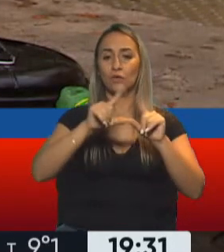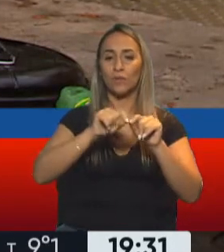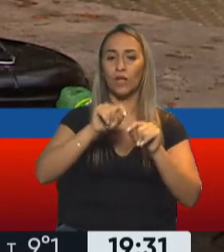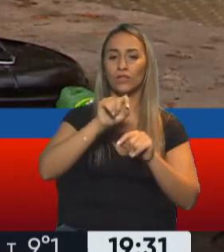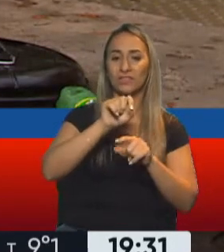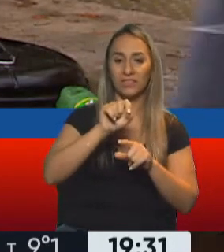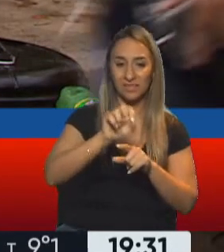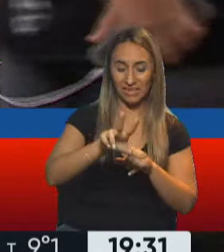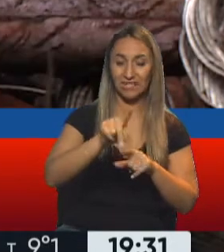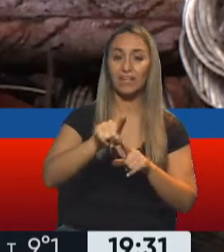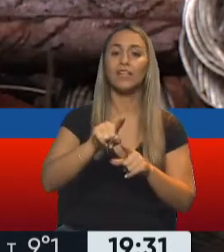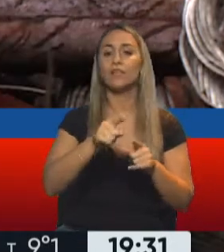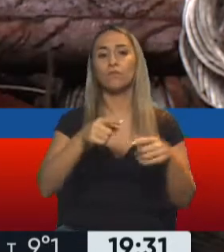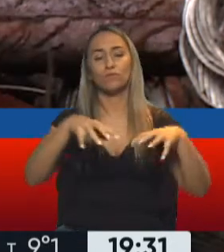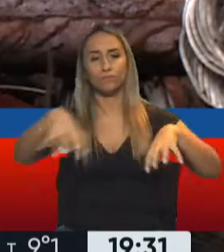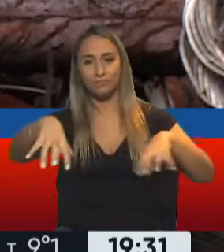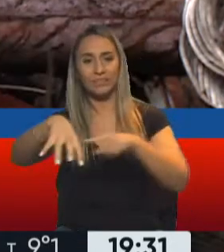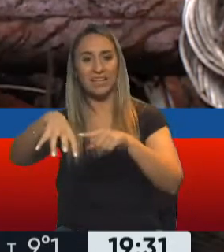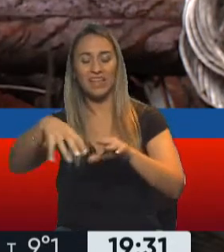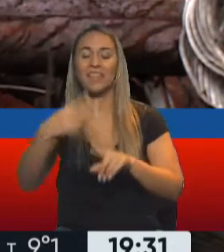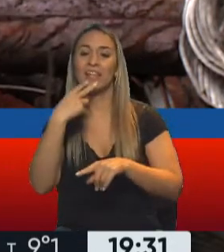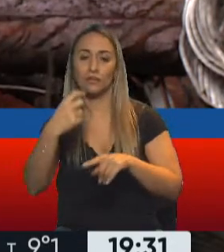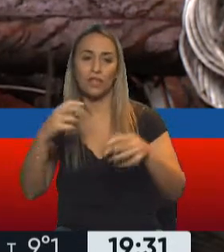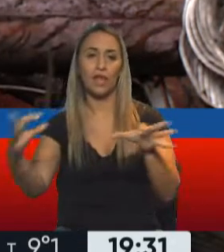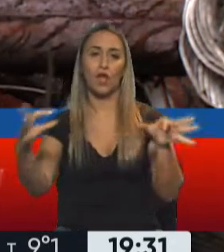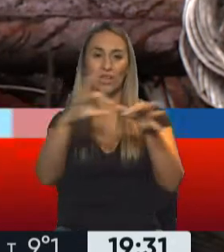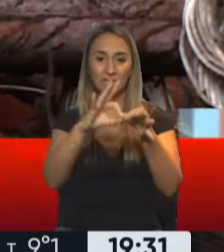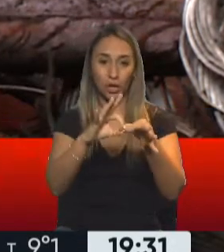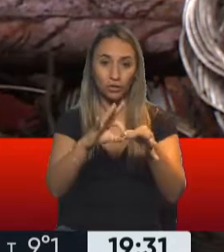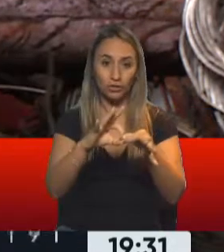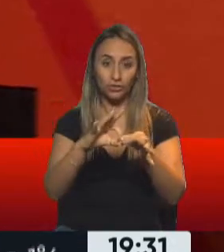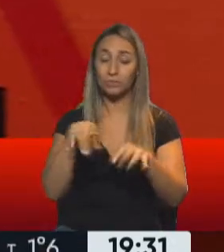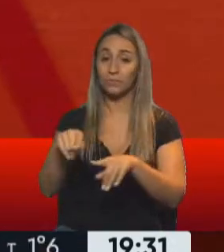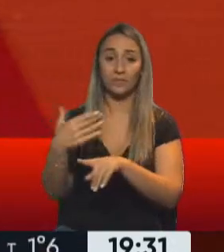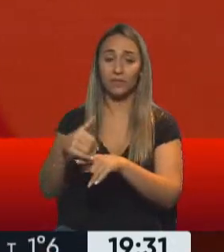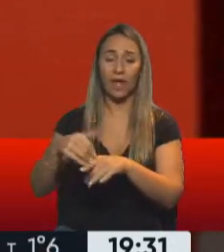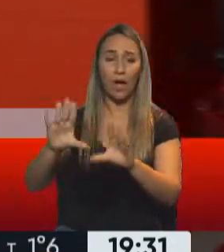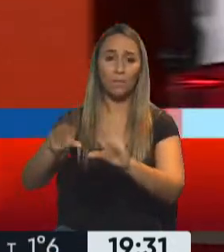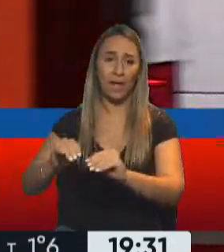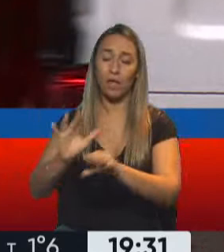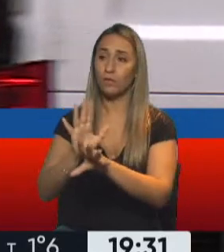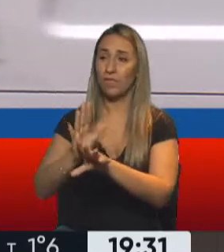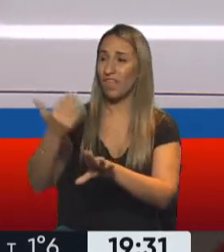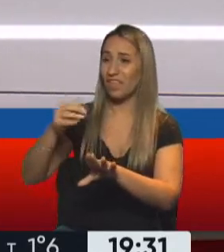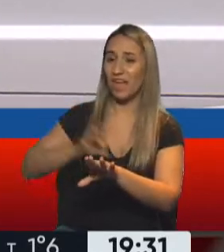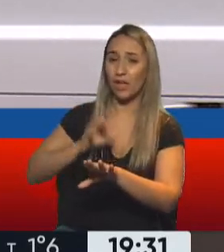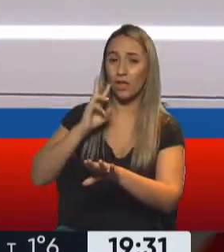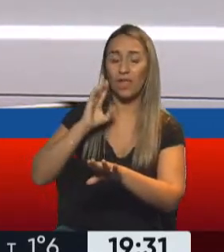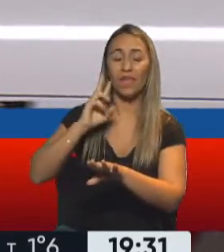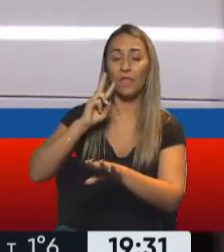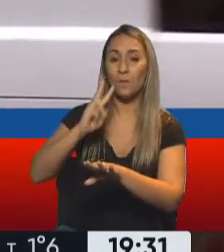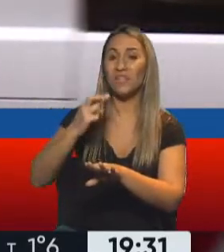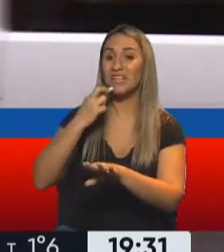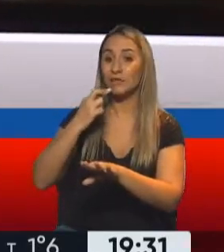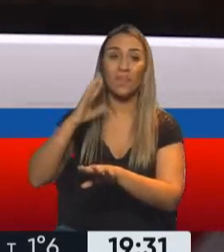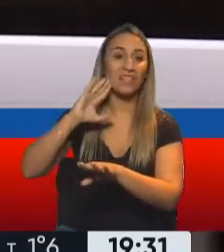vincula el complejo hidroeléctrico con el sistema argentino de interconexión y que estaba fuera de servicio desde el 16 de junio